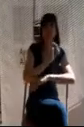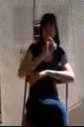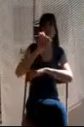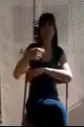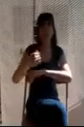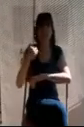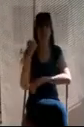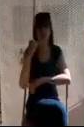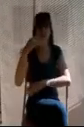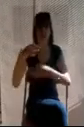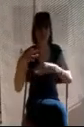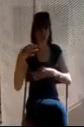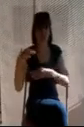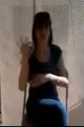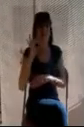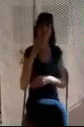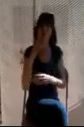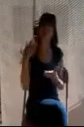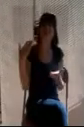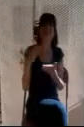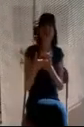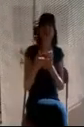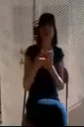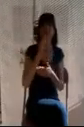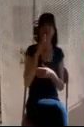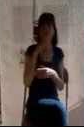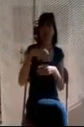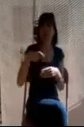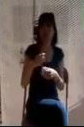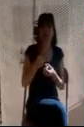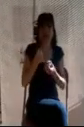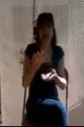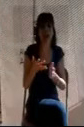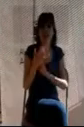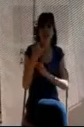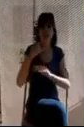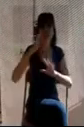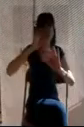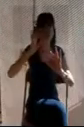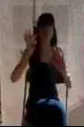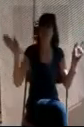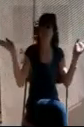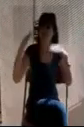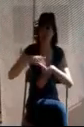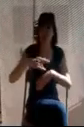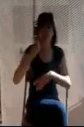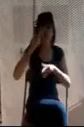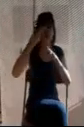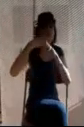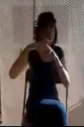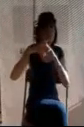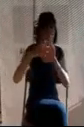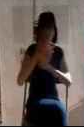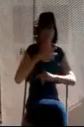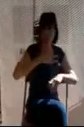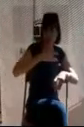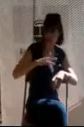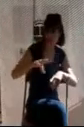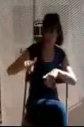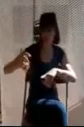contando siempre con la petición del tribunal que sentencia. No tiene ningún sentido que un político indulte a